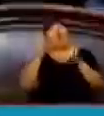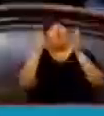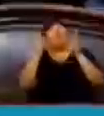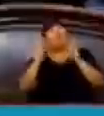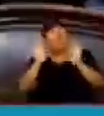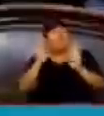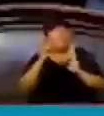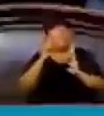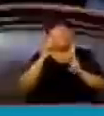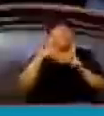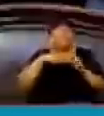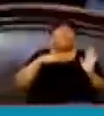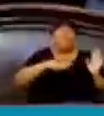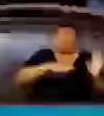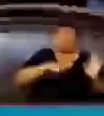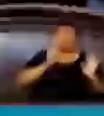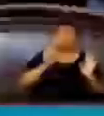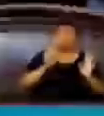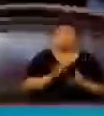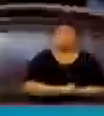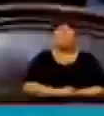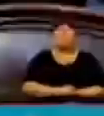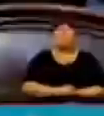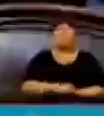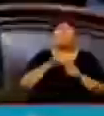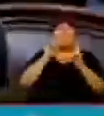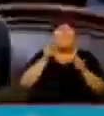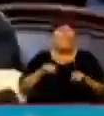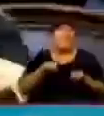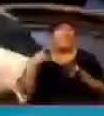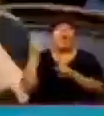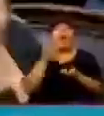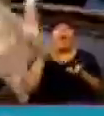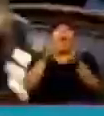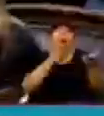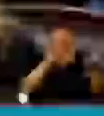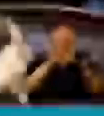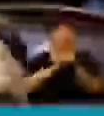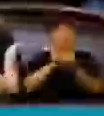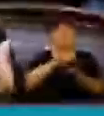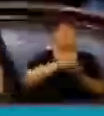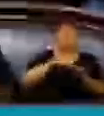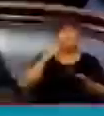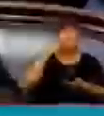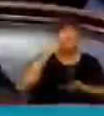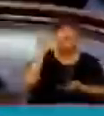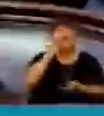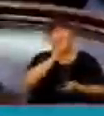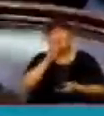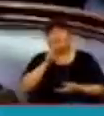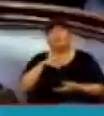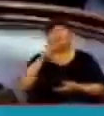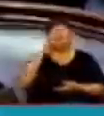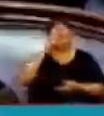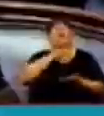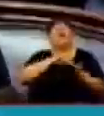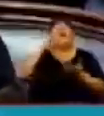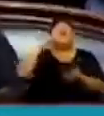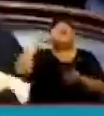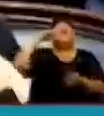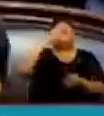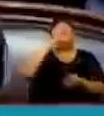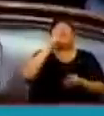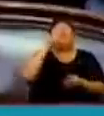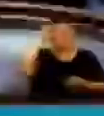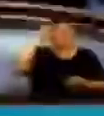respecto a cómo seguir con la política económica. No me quiero detener de nuevo en la industria automotriz. Yo digo, Argentina no puede ser Chile porque Argentina tiene industria